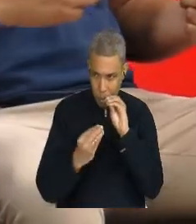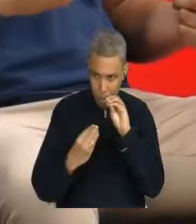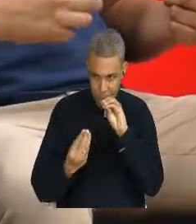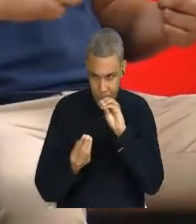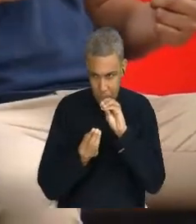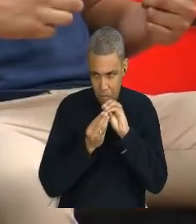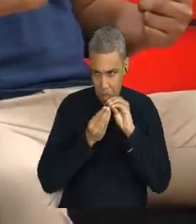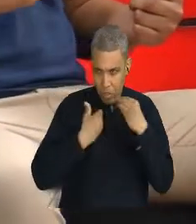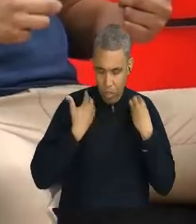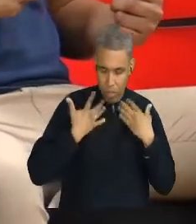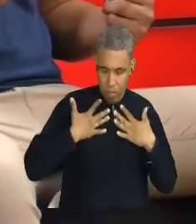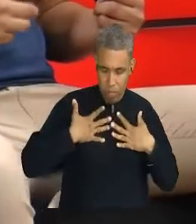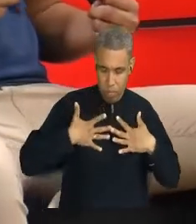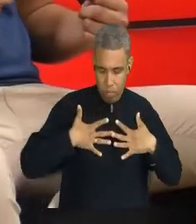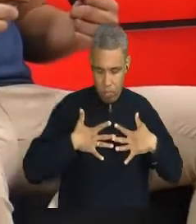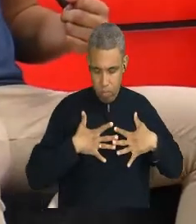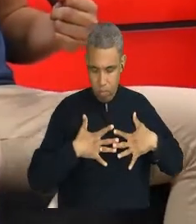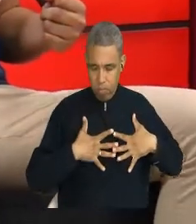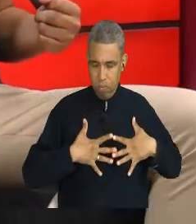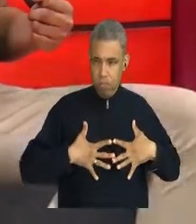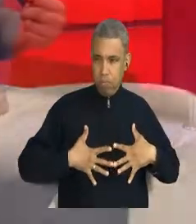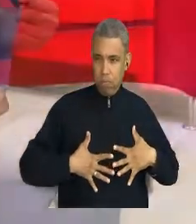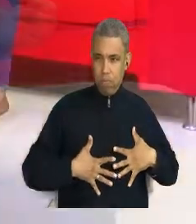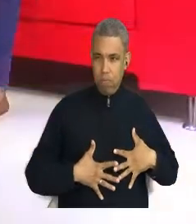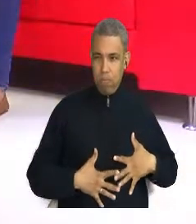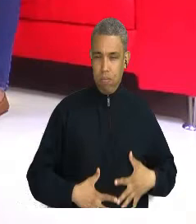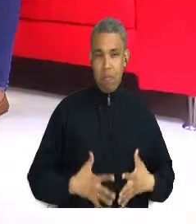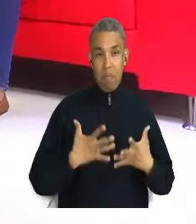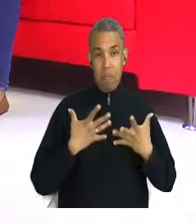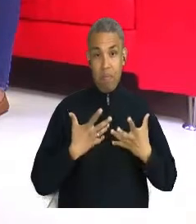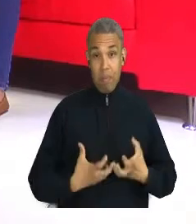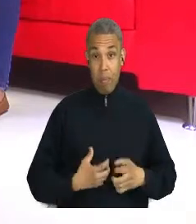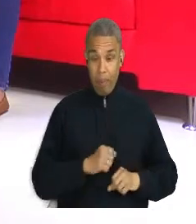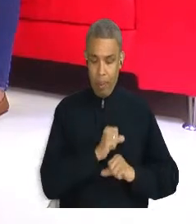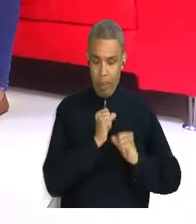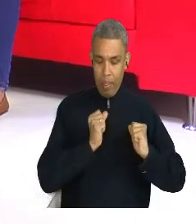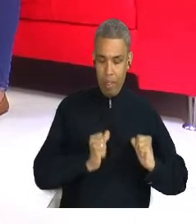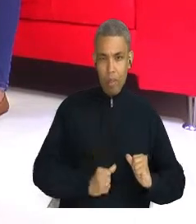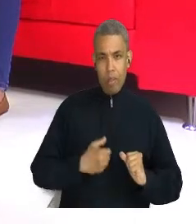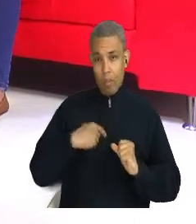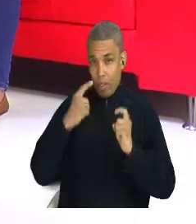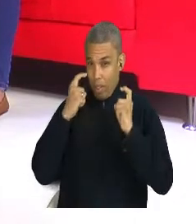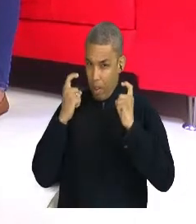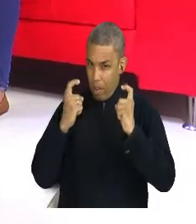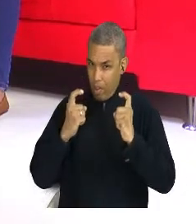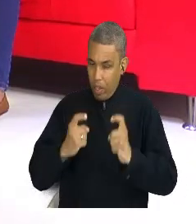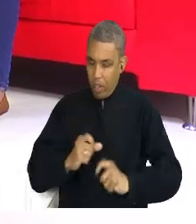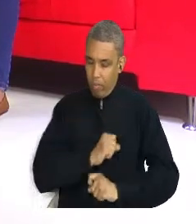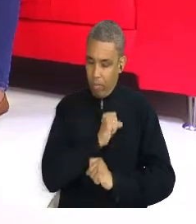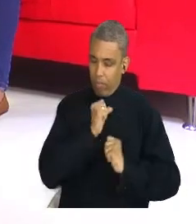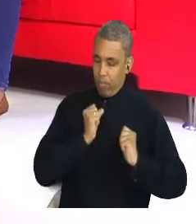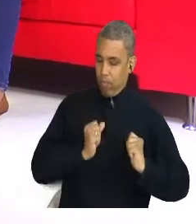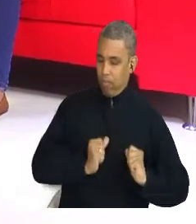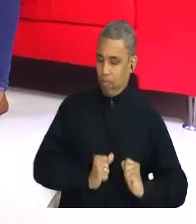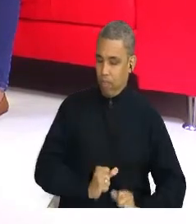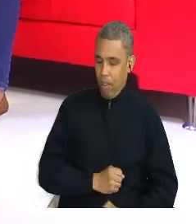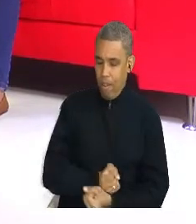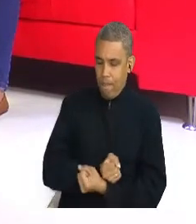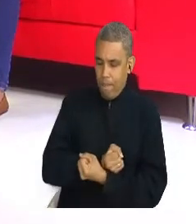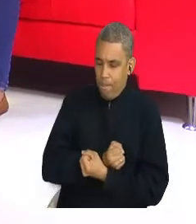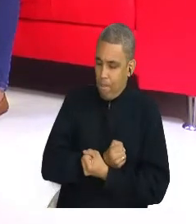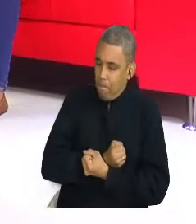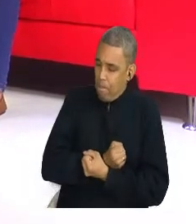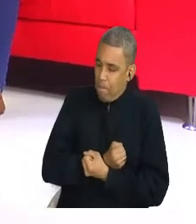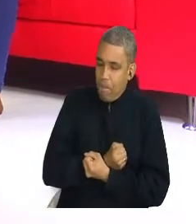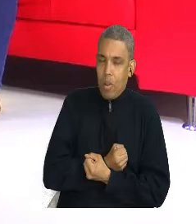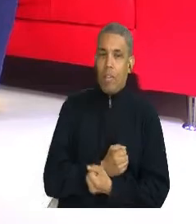corazón. Que sepas como un hombre cuando se enamora con el alma le entrega cariño a